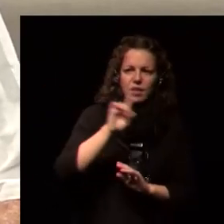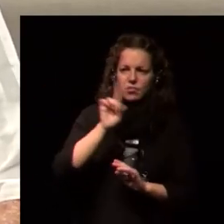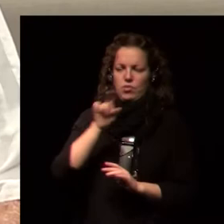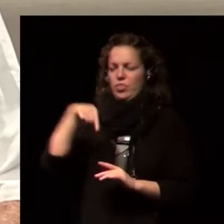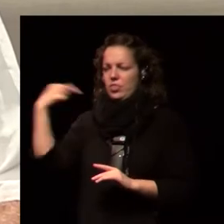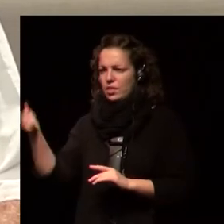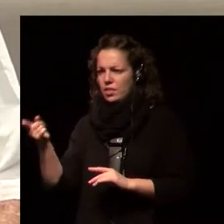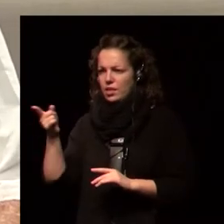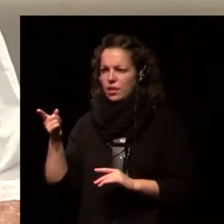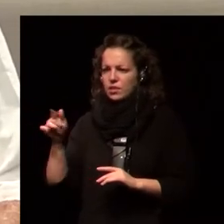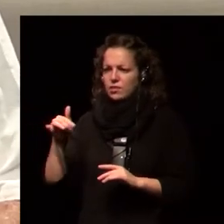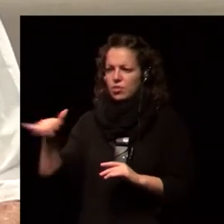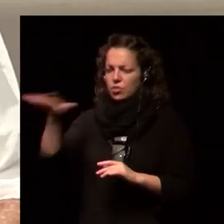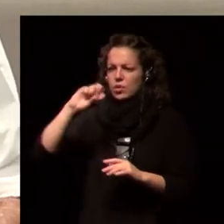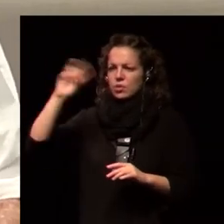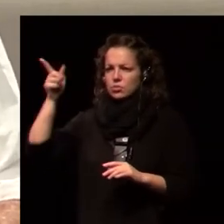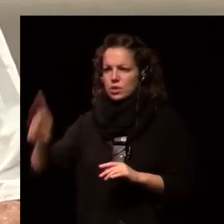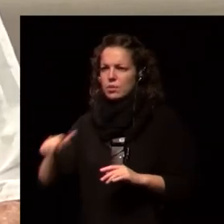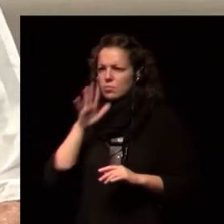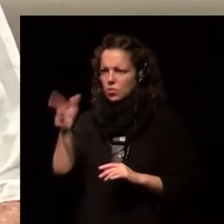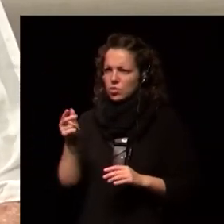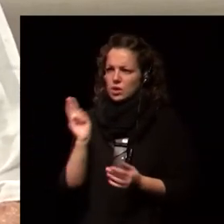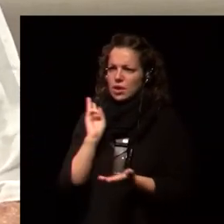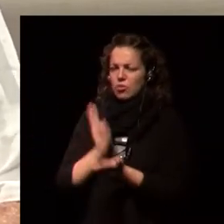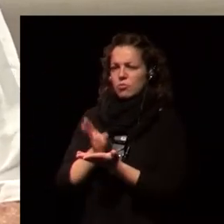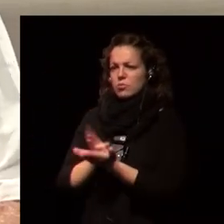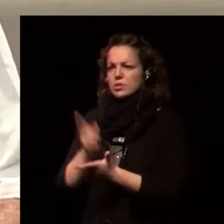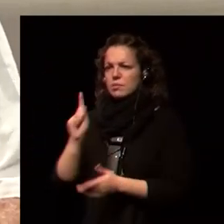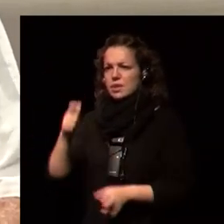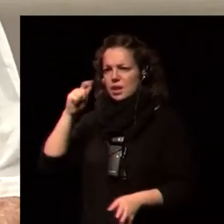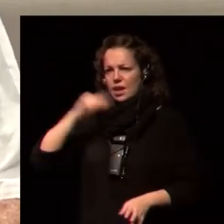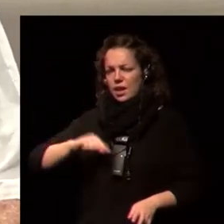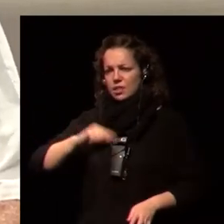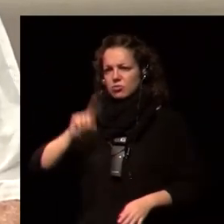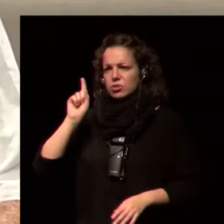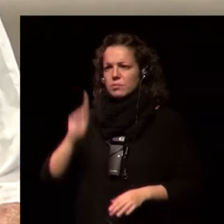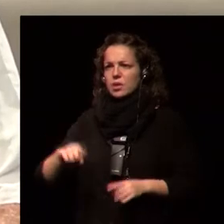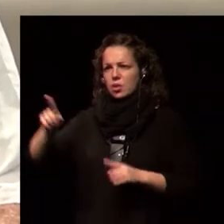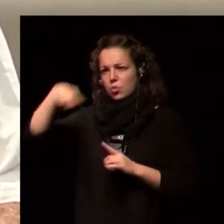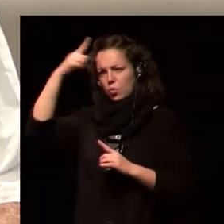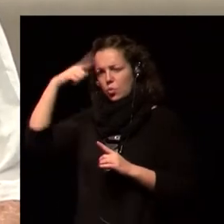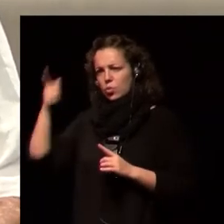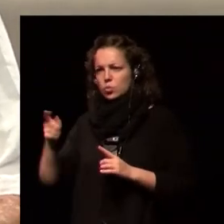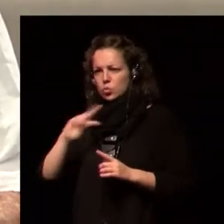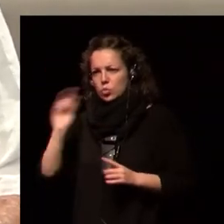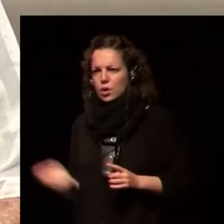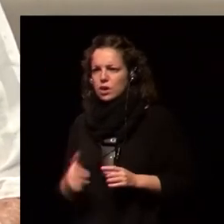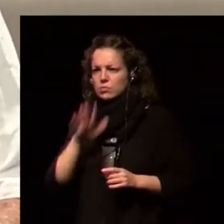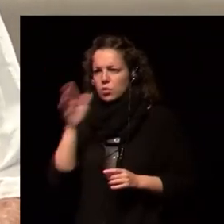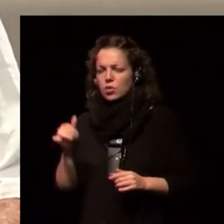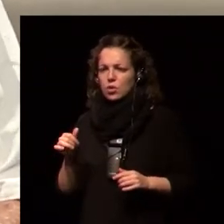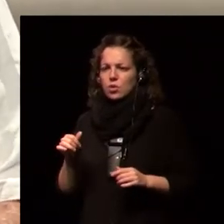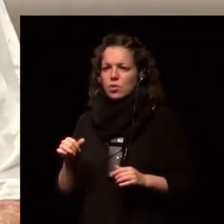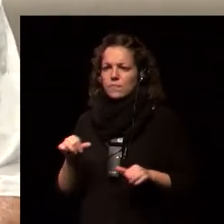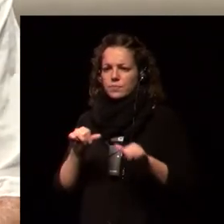también presenta los desafíos éticos e interculturales, como hemos averiguado de manera muy difícil una y